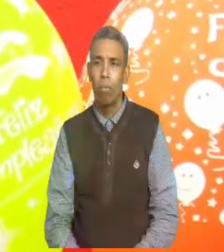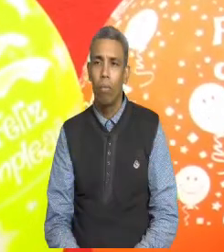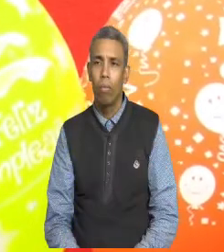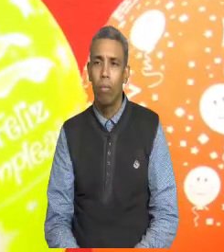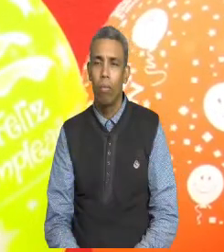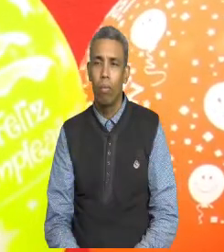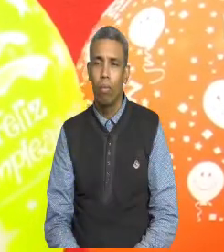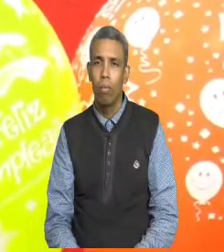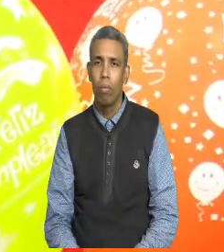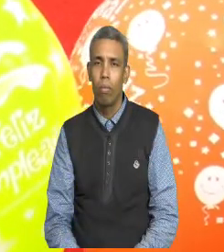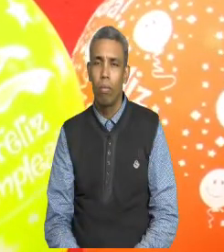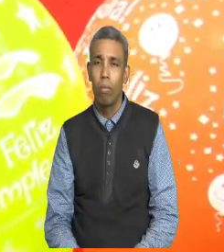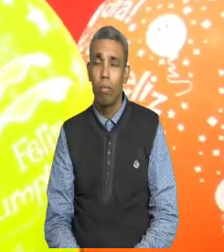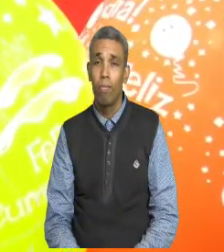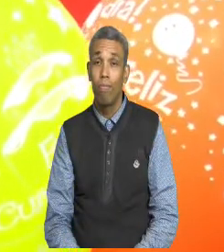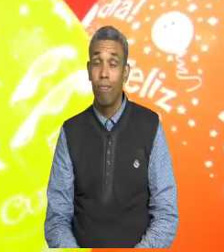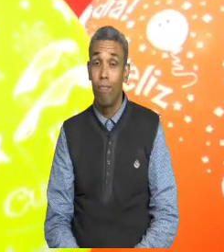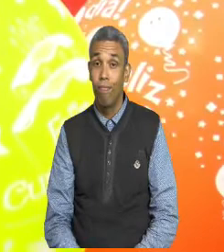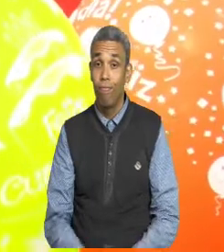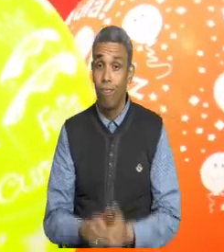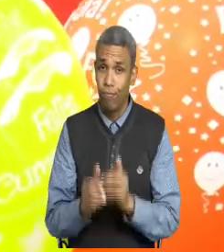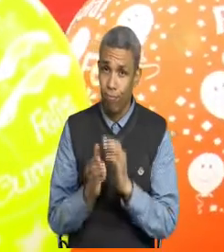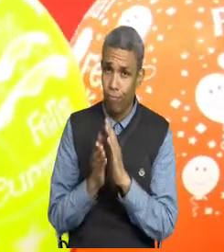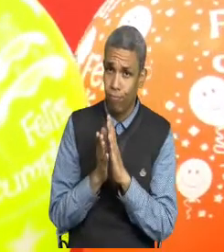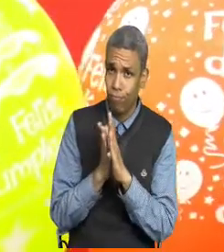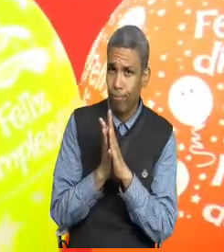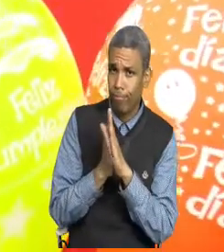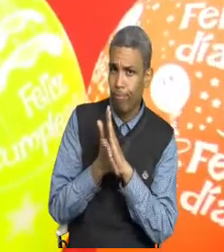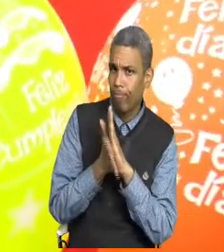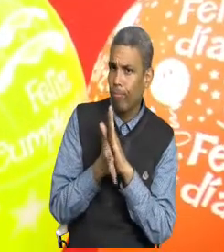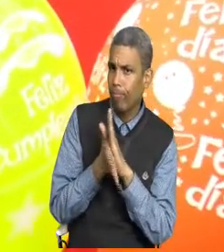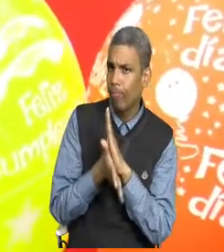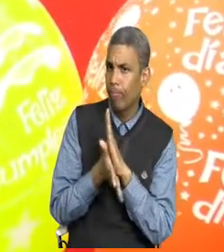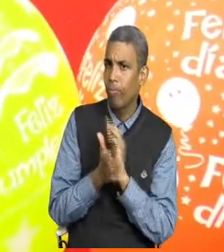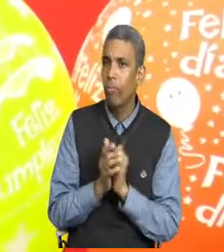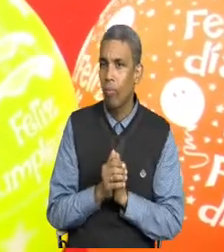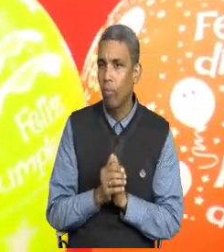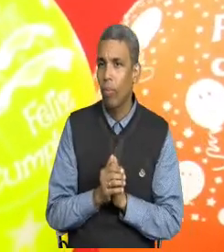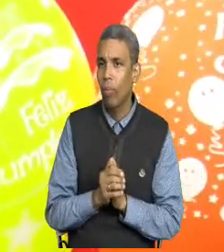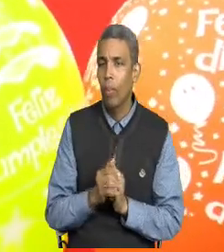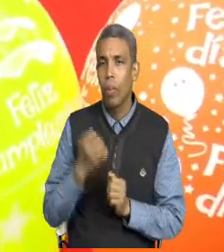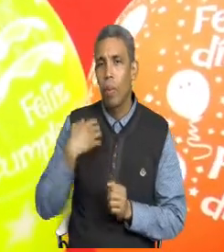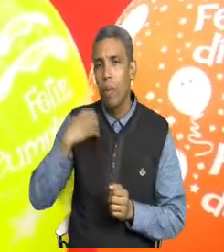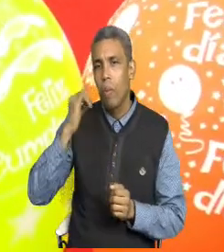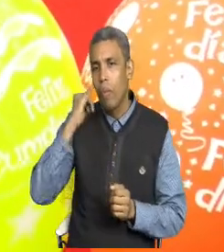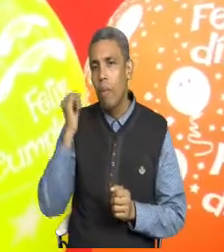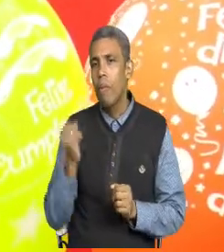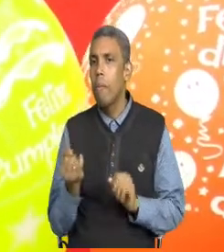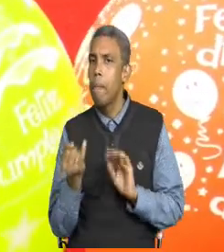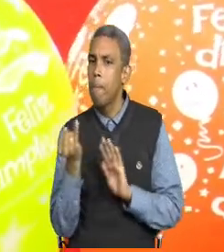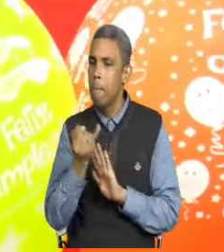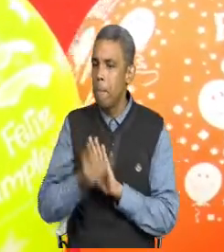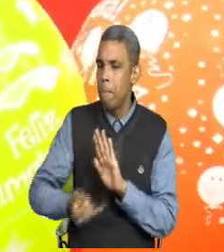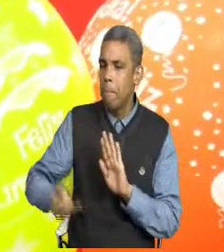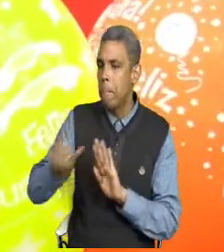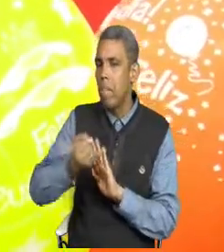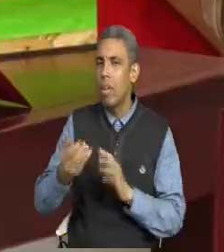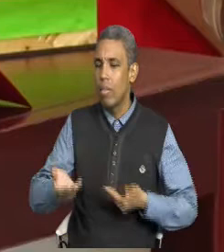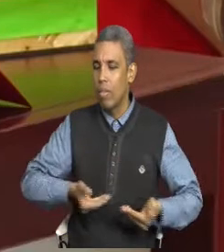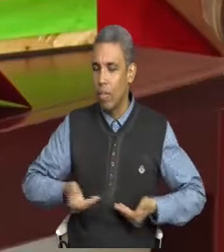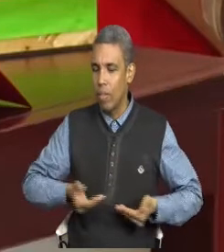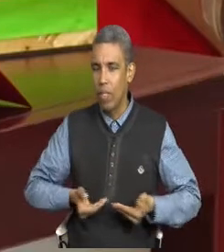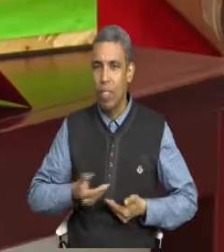Bueno, les cuento que hoy estamos realizando el lanzamiento de la nueva imagen de Nuevo Amanecer aquí en nuestro programa. Cuéntanos en qué consiste toda